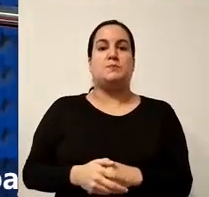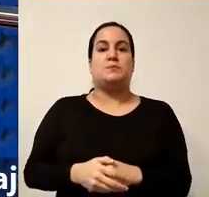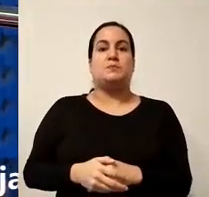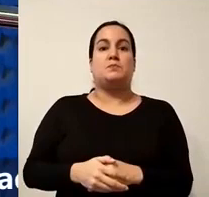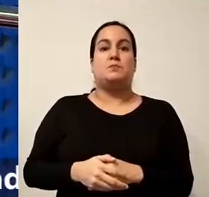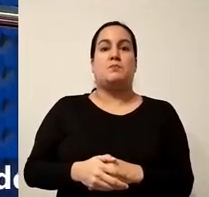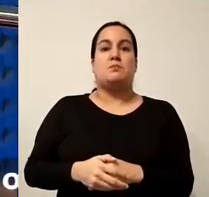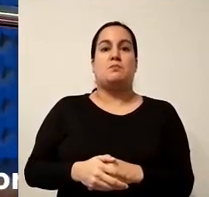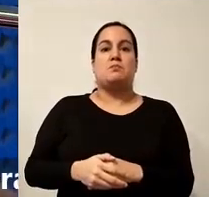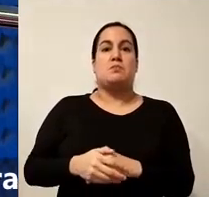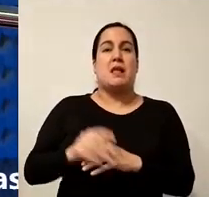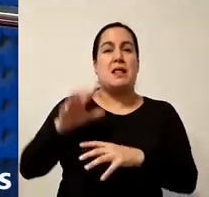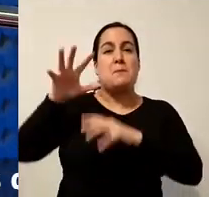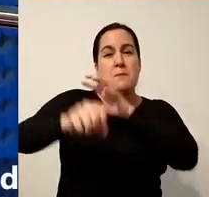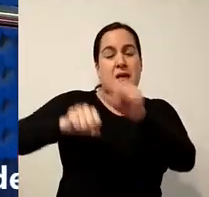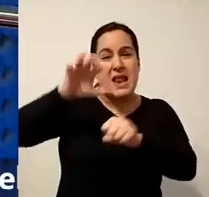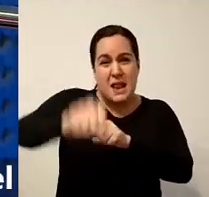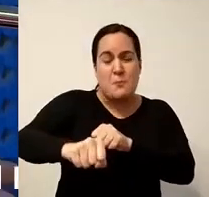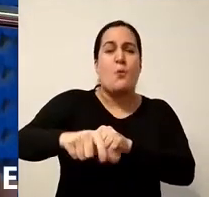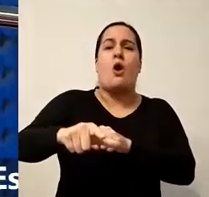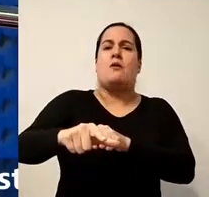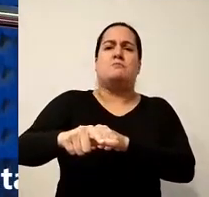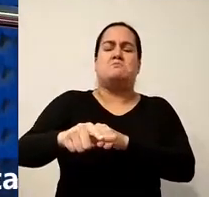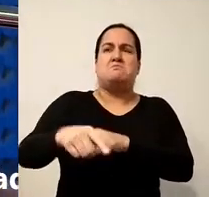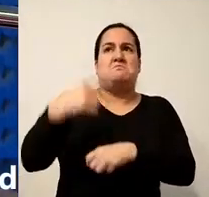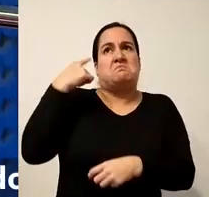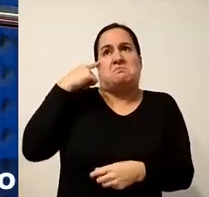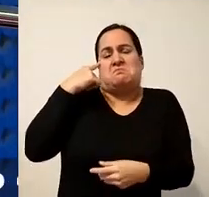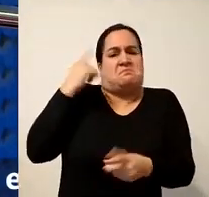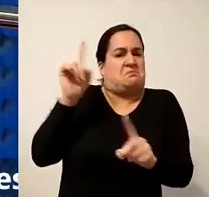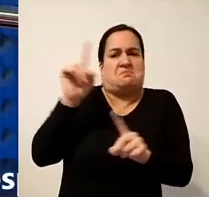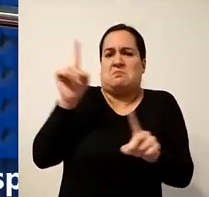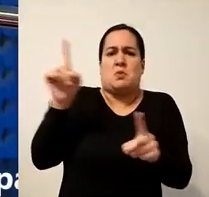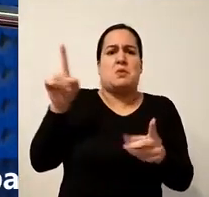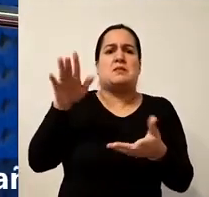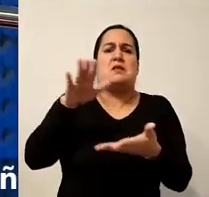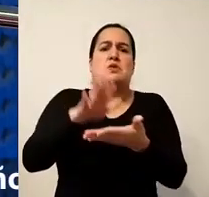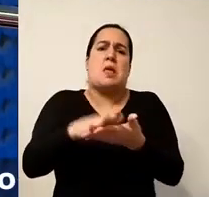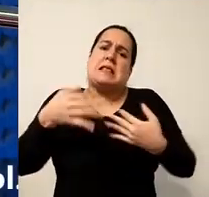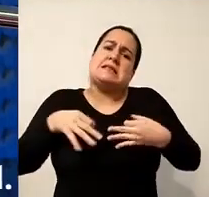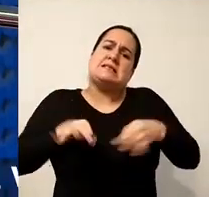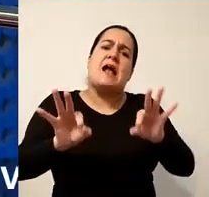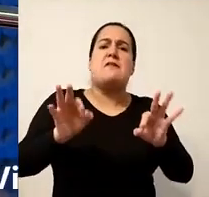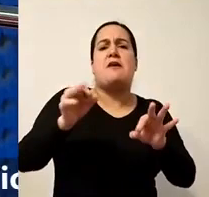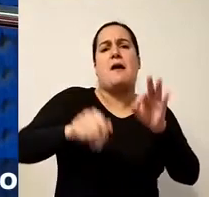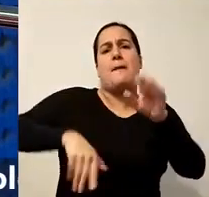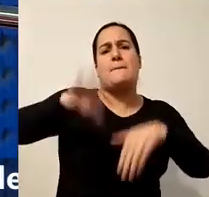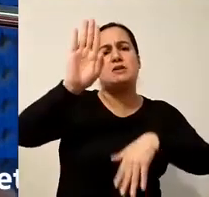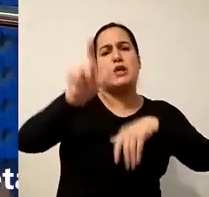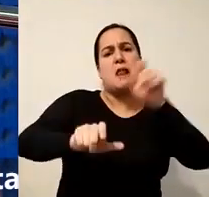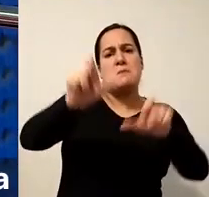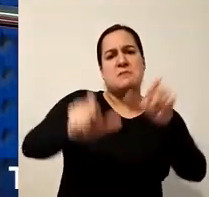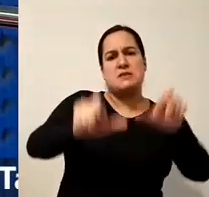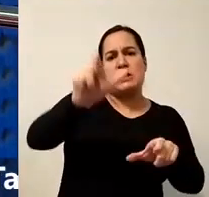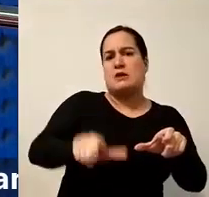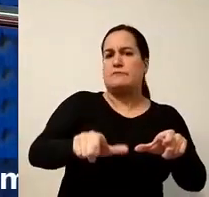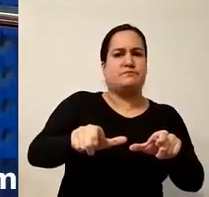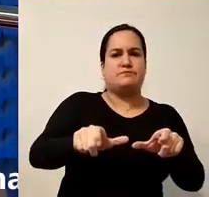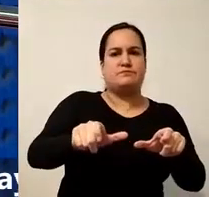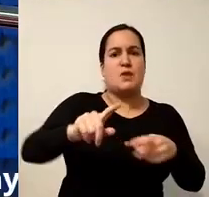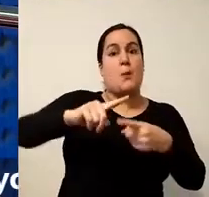ante una oportunidad muy grande a los revolucionarios y a la izquierda a nivel mundial porque es justamente